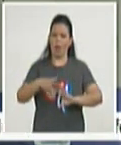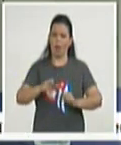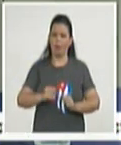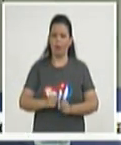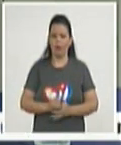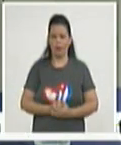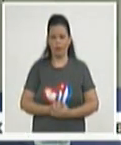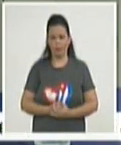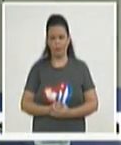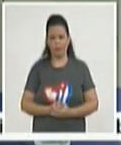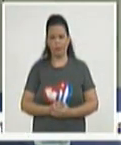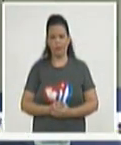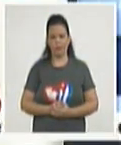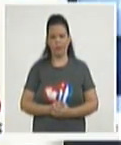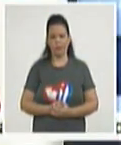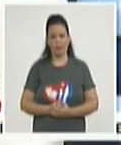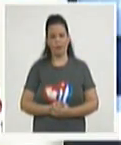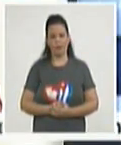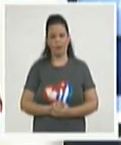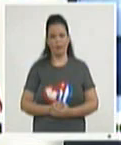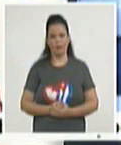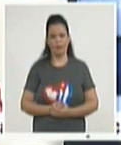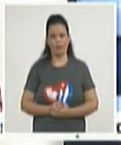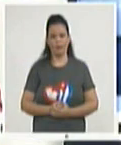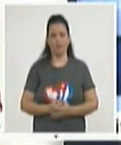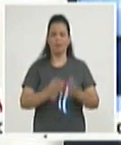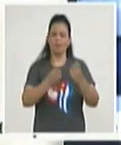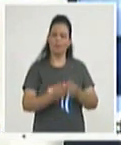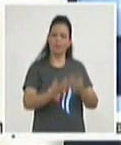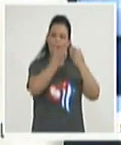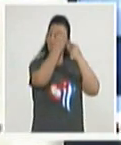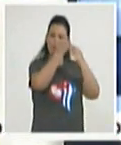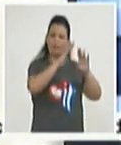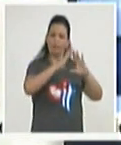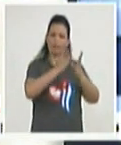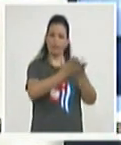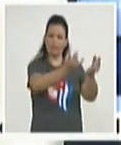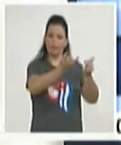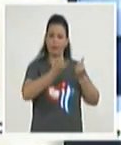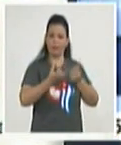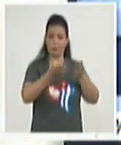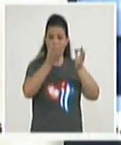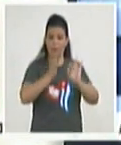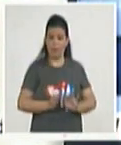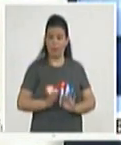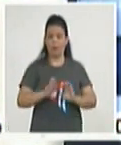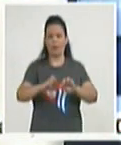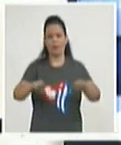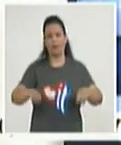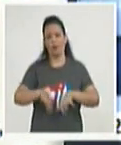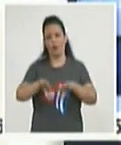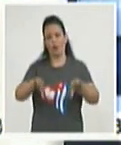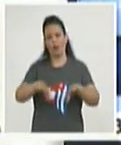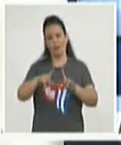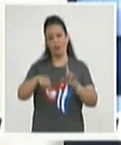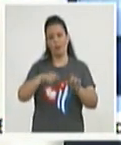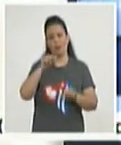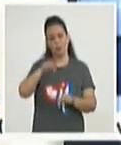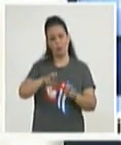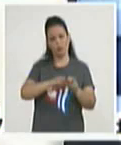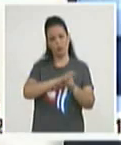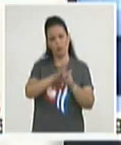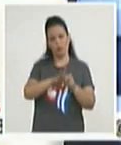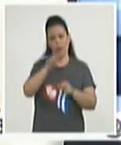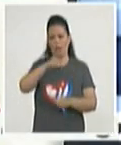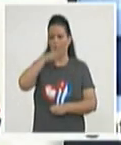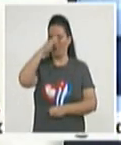la enfermedad. Gracias, doctor, por toda la información sobre el comportamiento de la COVID-19 en Cuba, en la región de las